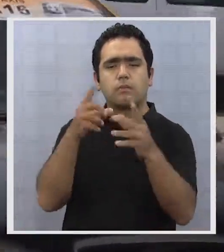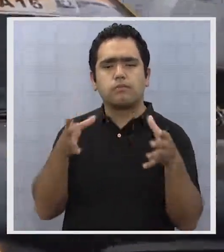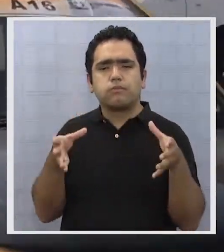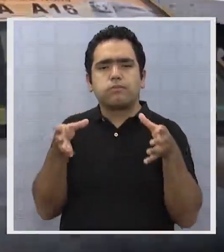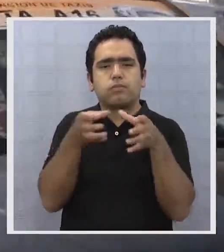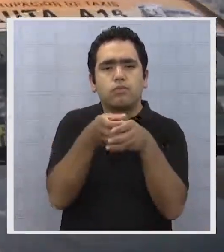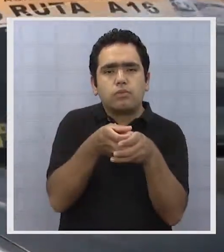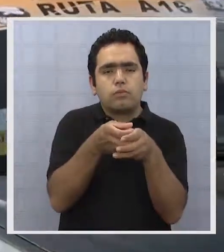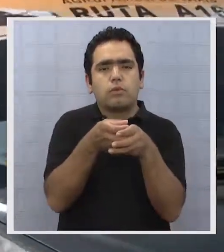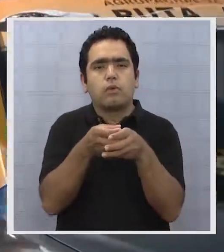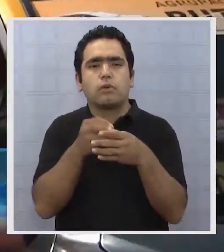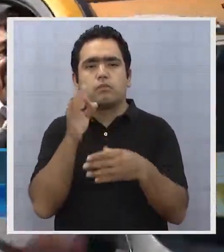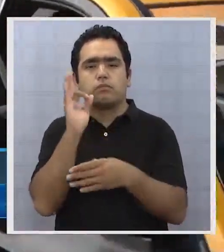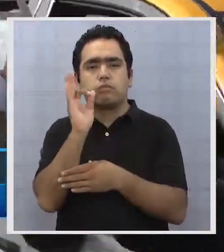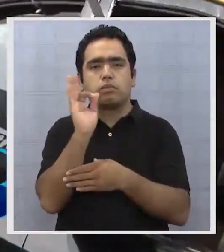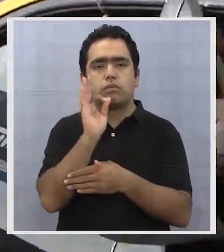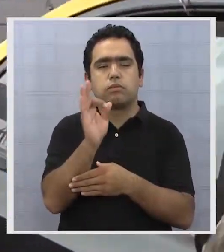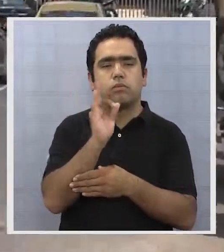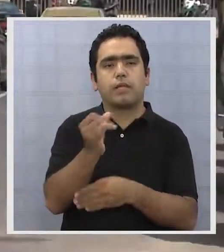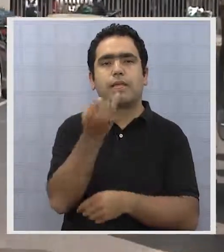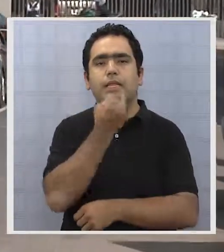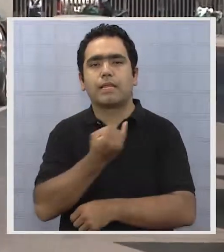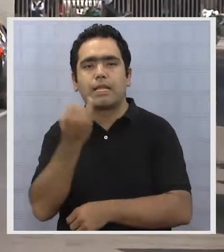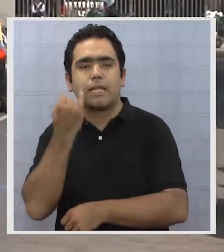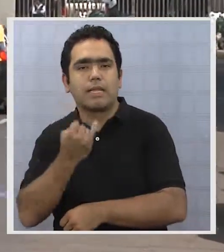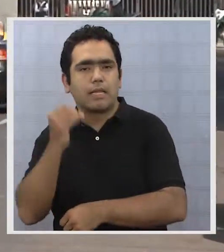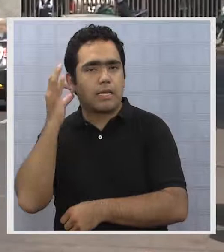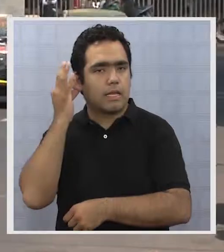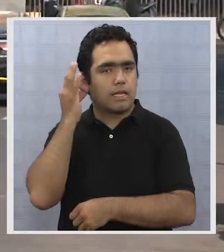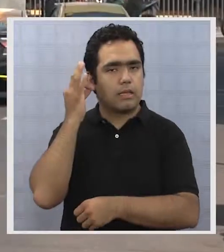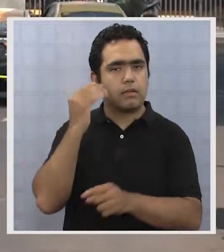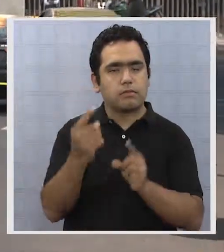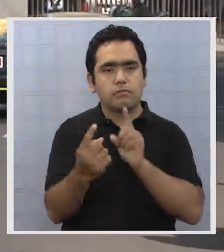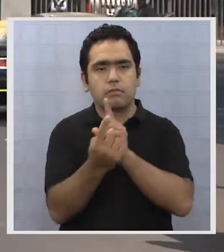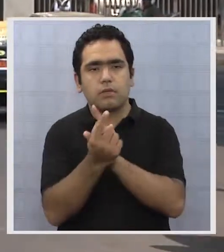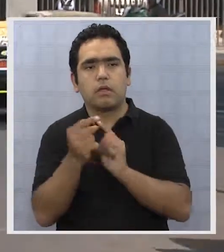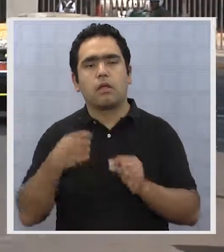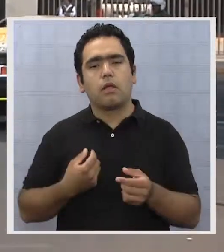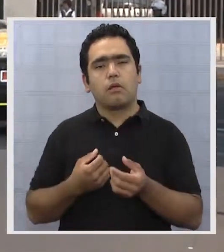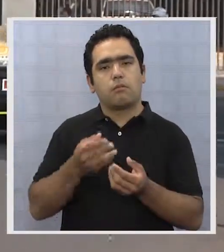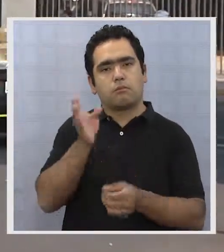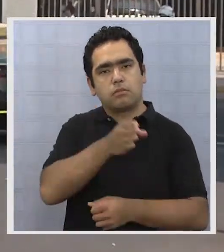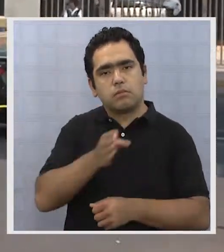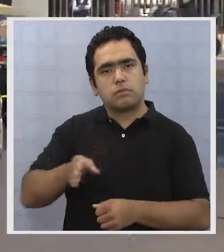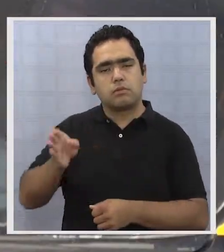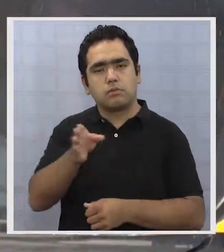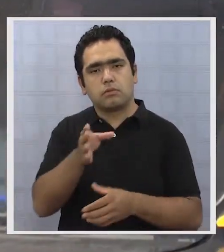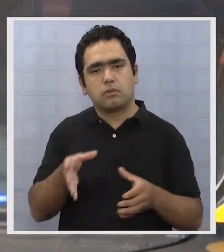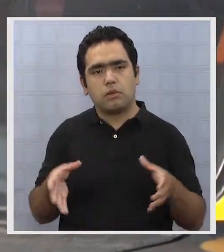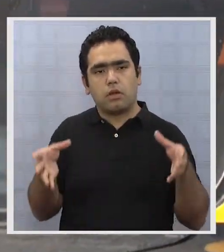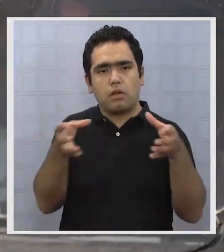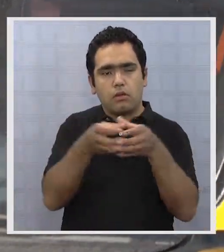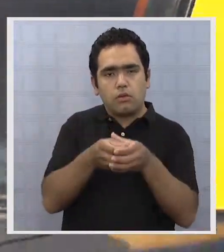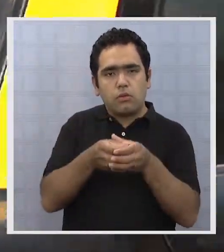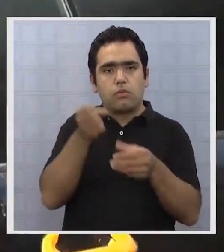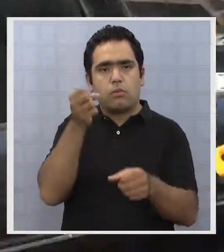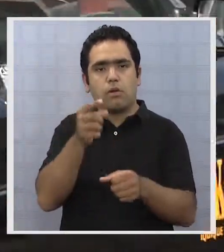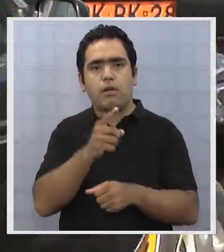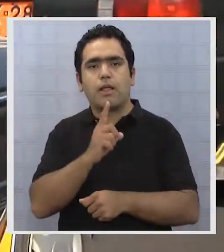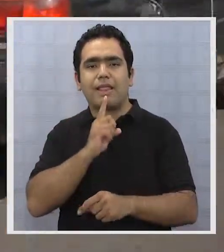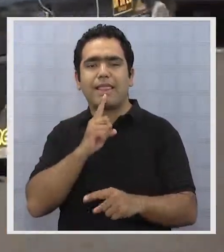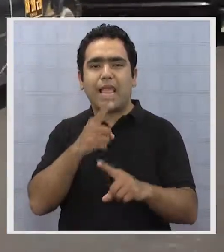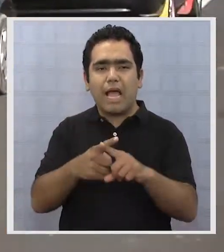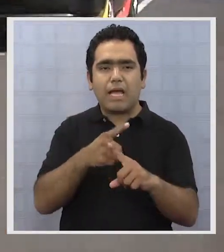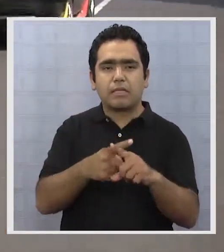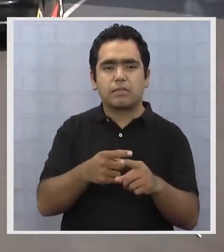Con la finalidad de reunirse con la intendenta Luz Ebensperger, llegaron hasta las dependencias del gobierno regional dirigentes del gremio de taxistas de Alto